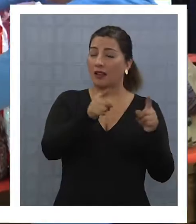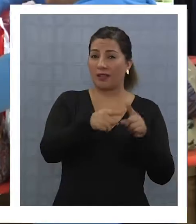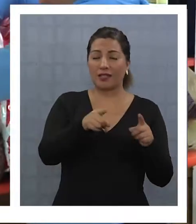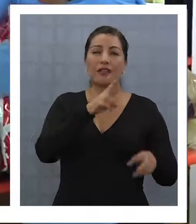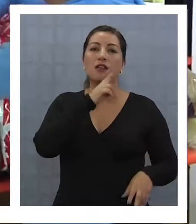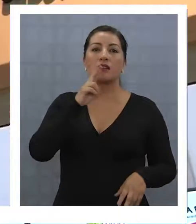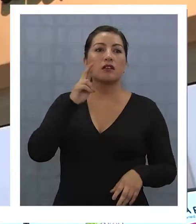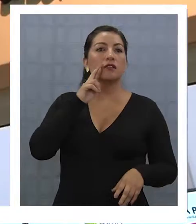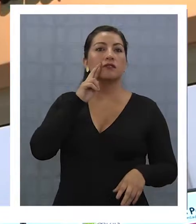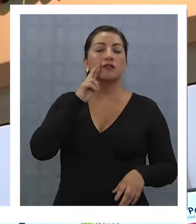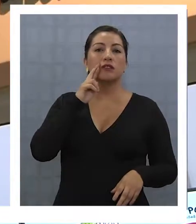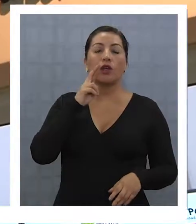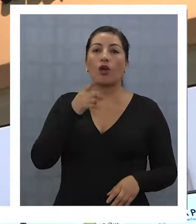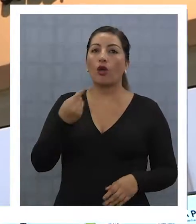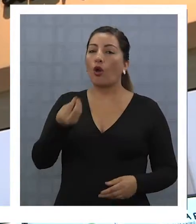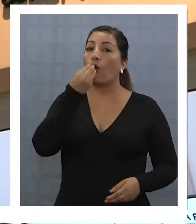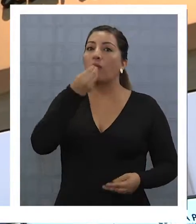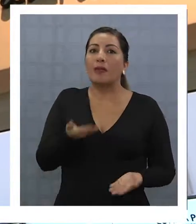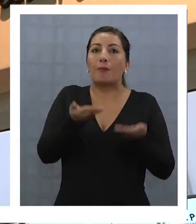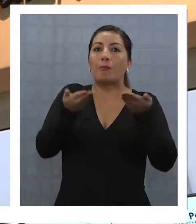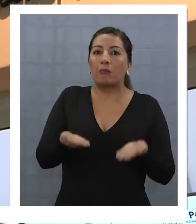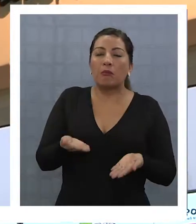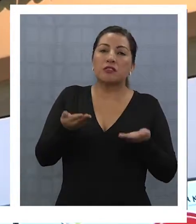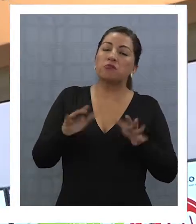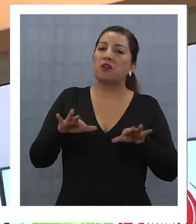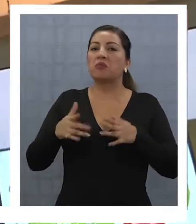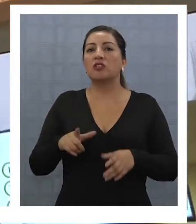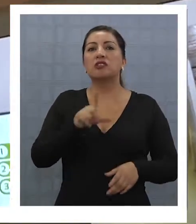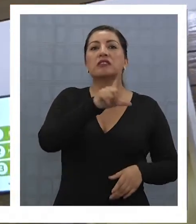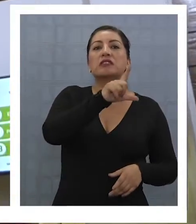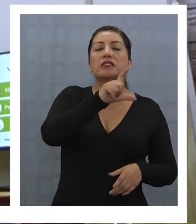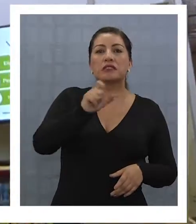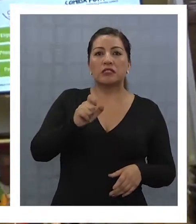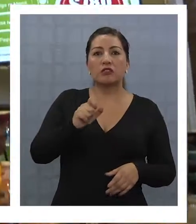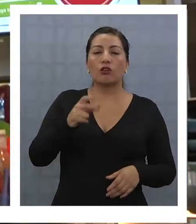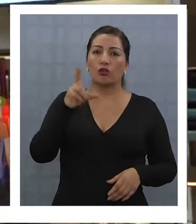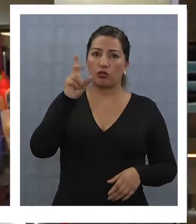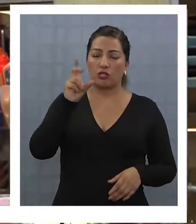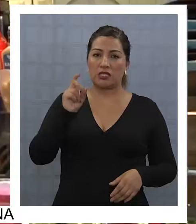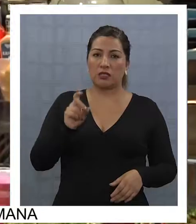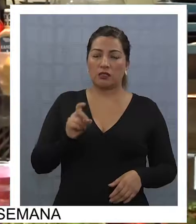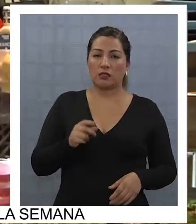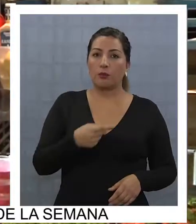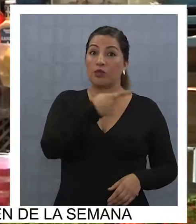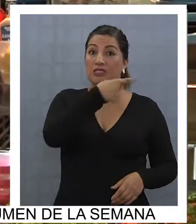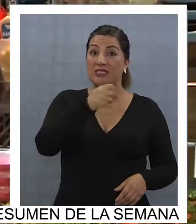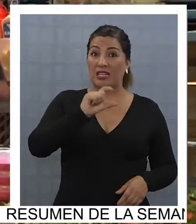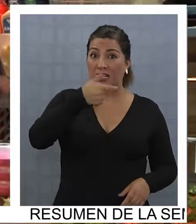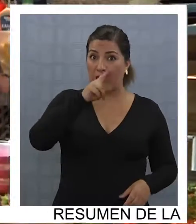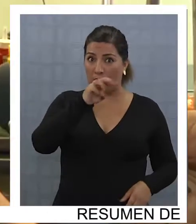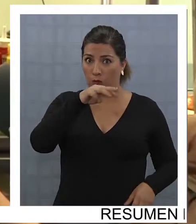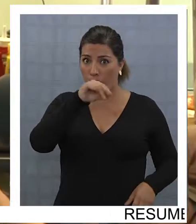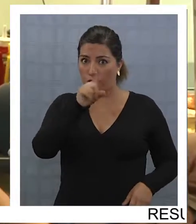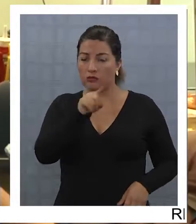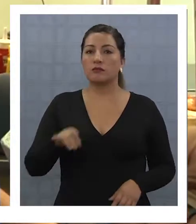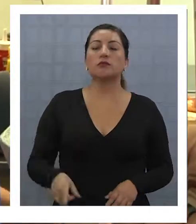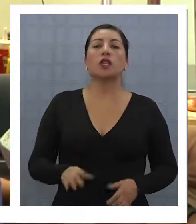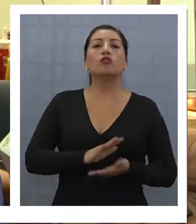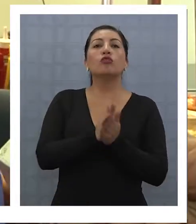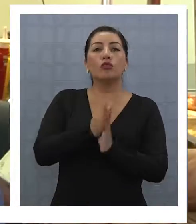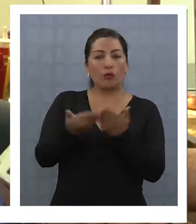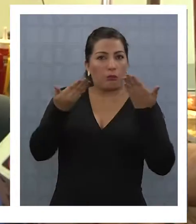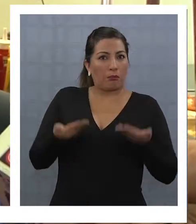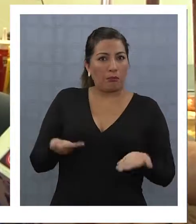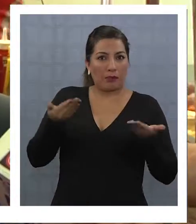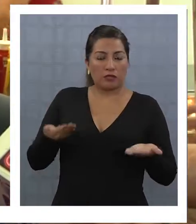comida por peso, que tiene un promedio de 780 pesos por cada 100 gramos. Es por peso, generalmente acá